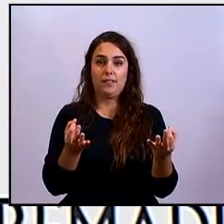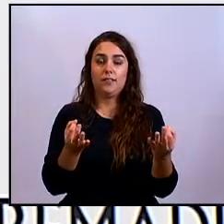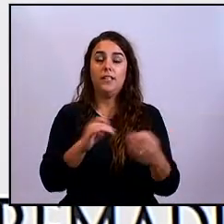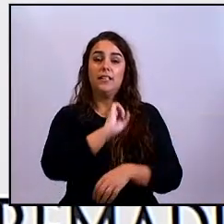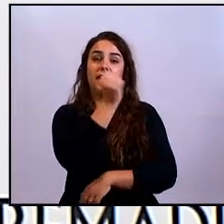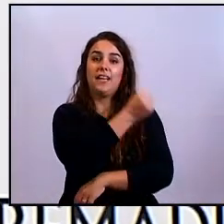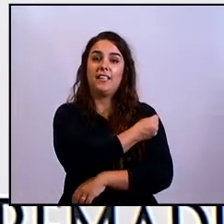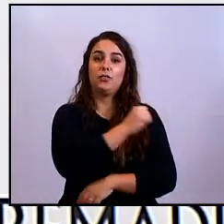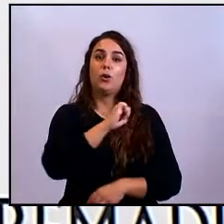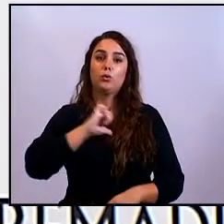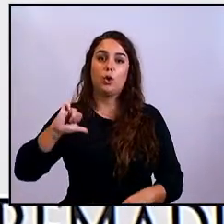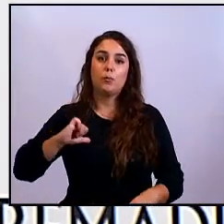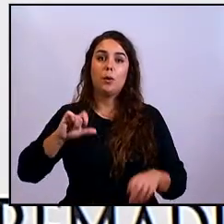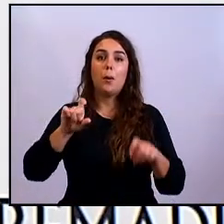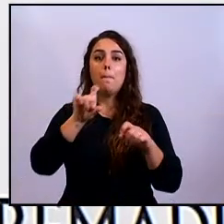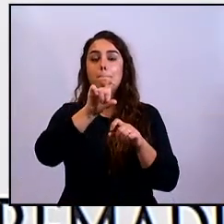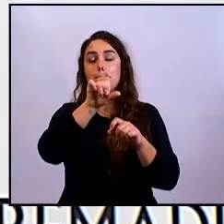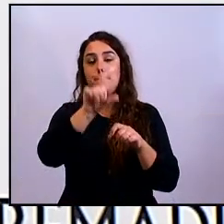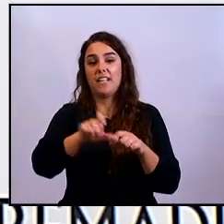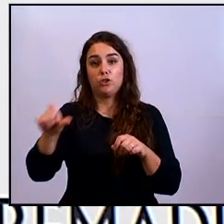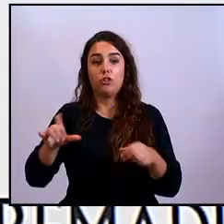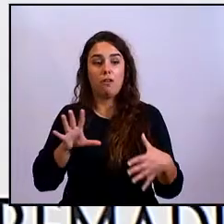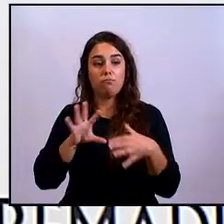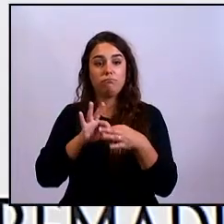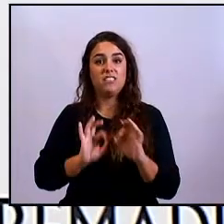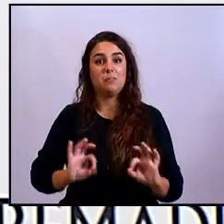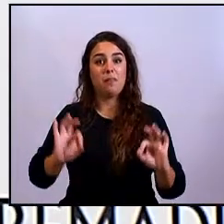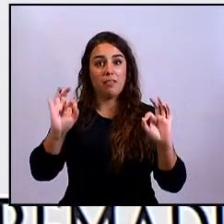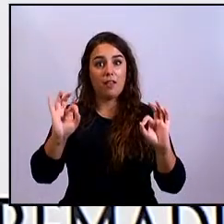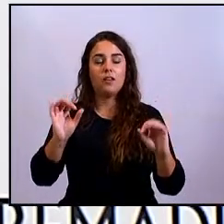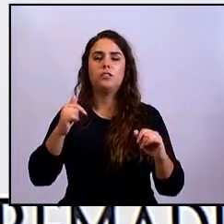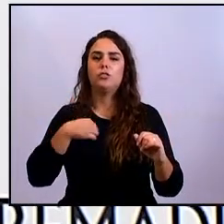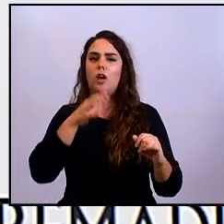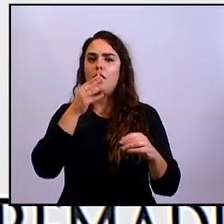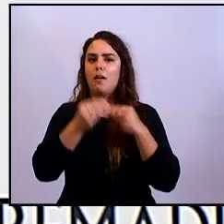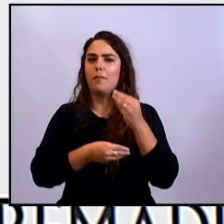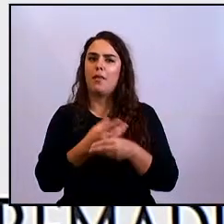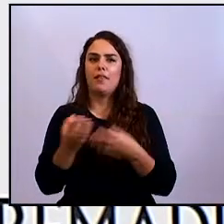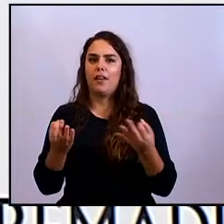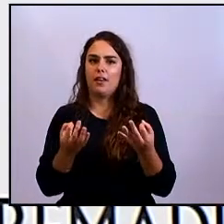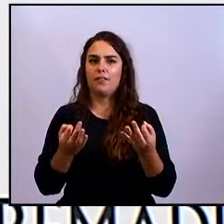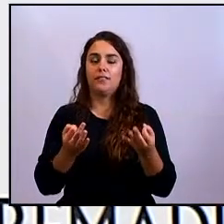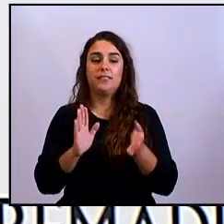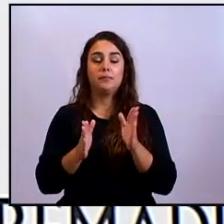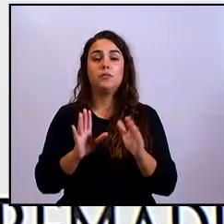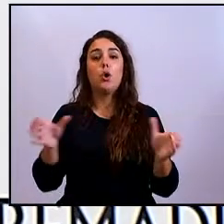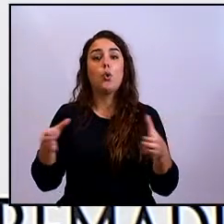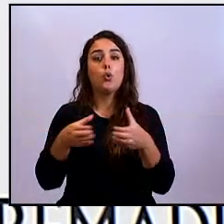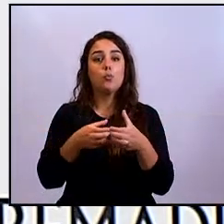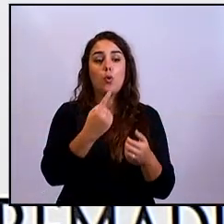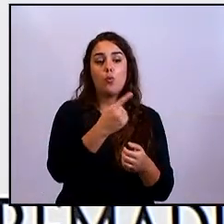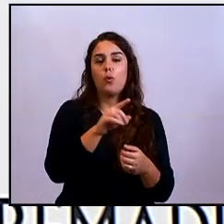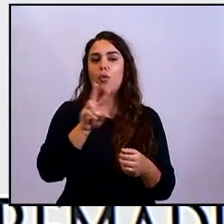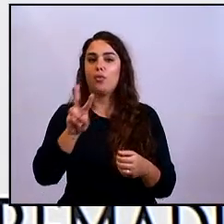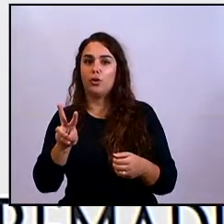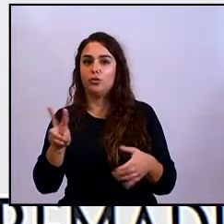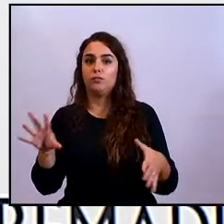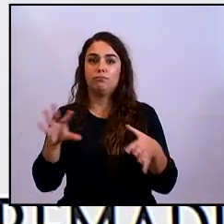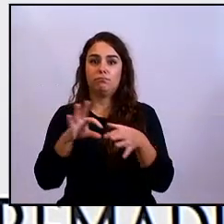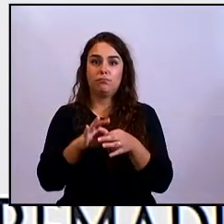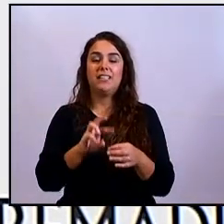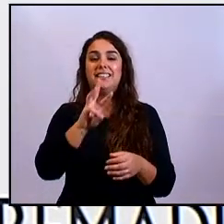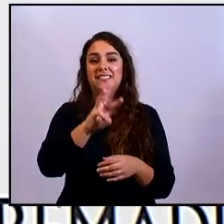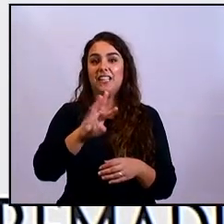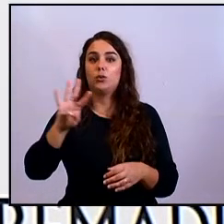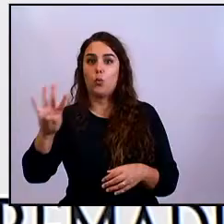Registro Autonómico de Personas con Especial Vinculación vamos a equiparar el tratamiento que reciben los grupos 1 y 2 de parentesco a los grupos 3 y